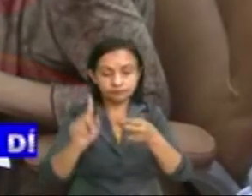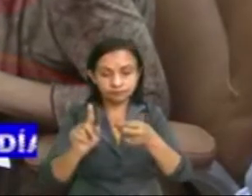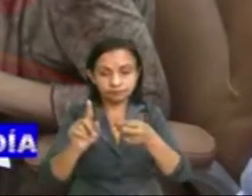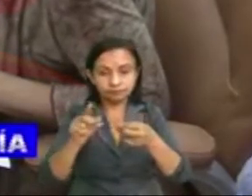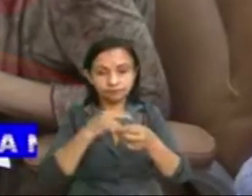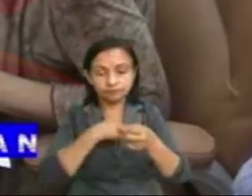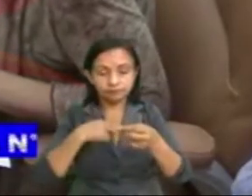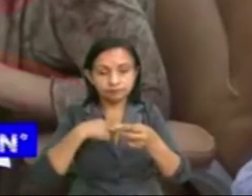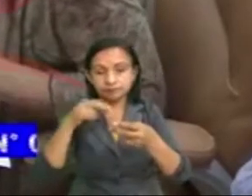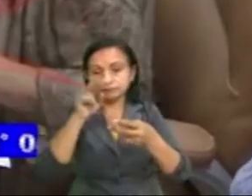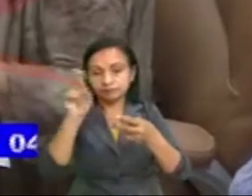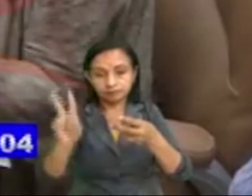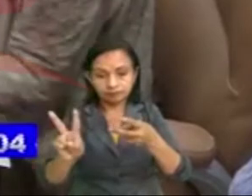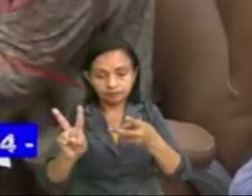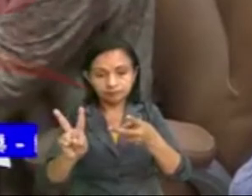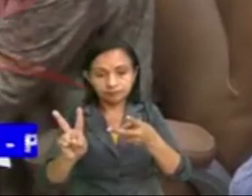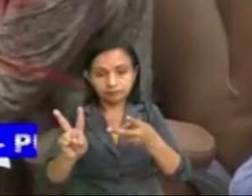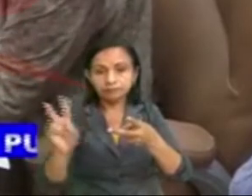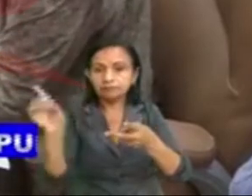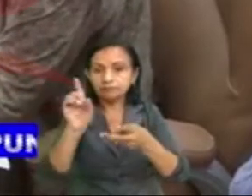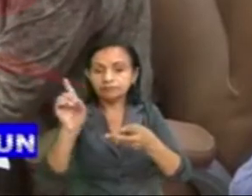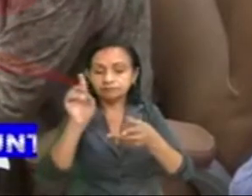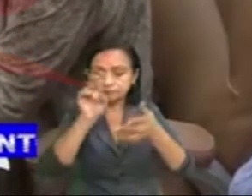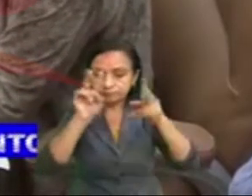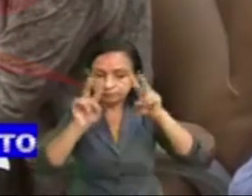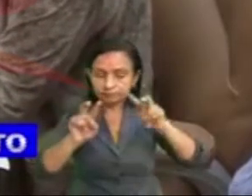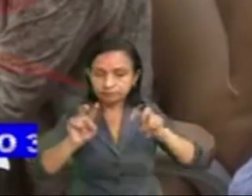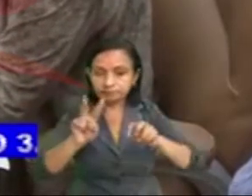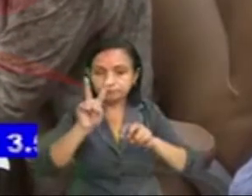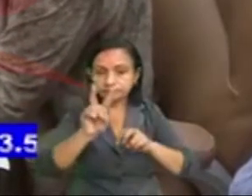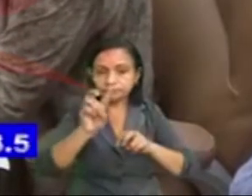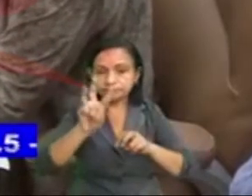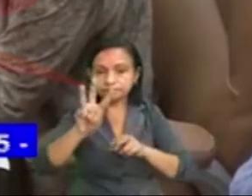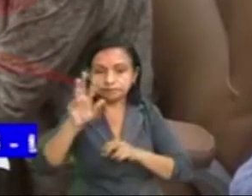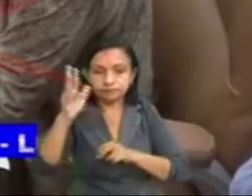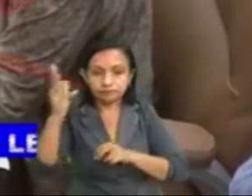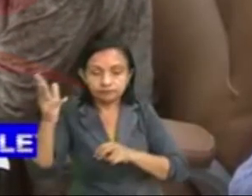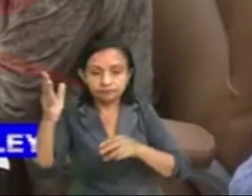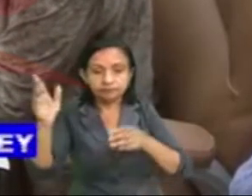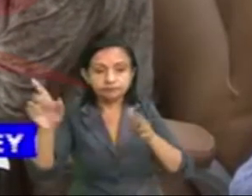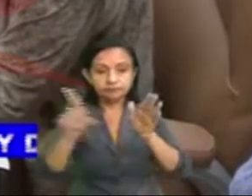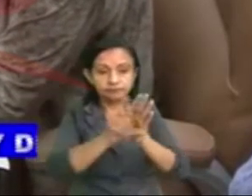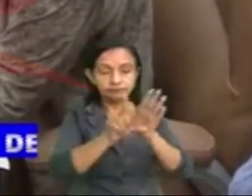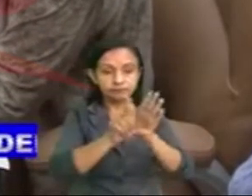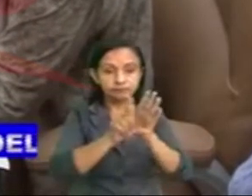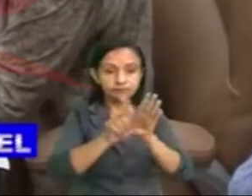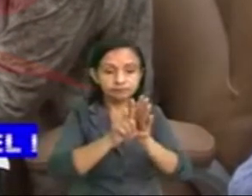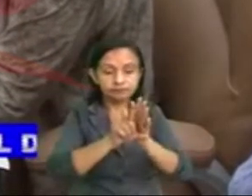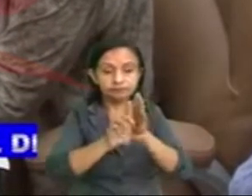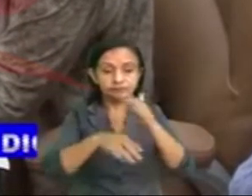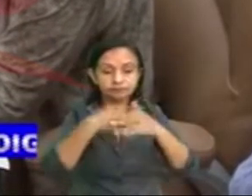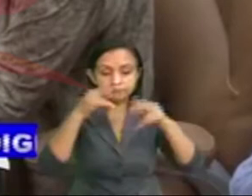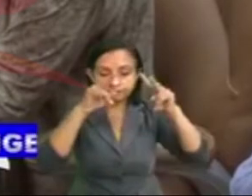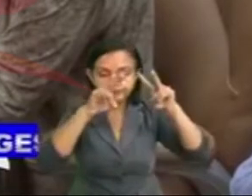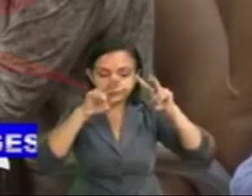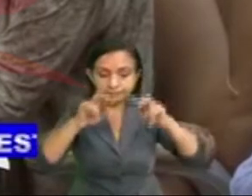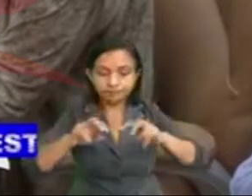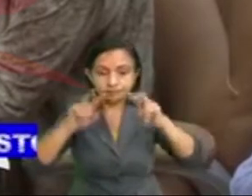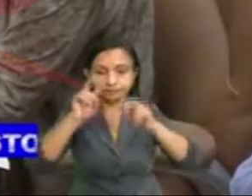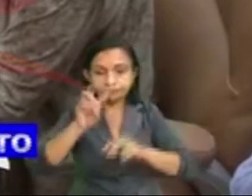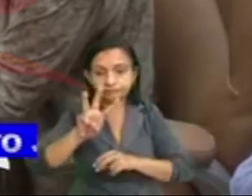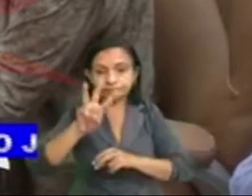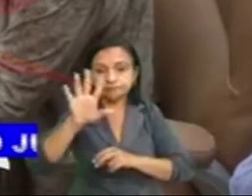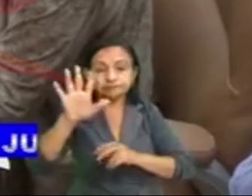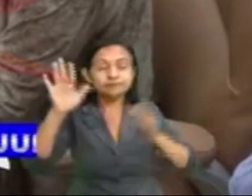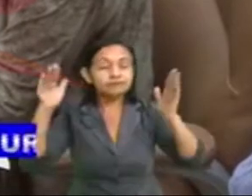con su fase 2, donde se revisaron 239 normas jurídicas después de haber hecho la revisión de las